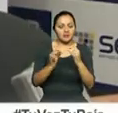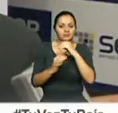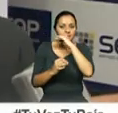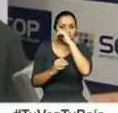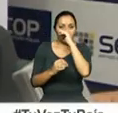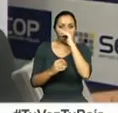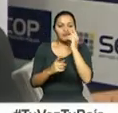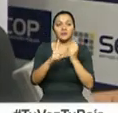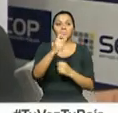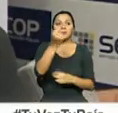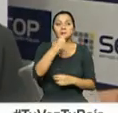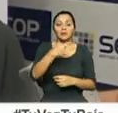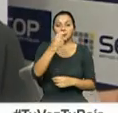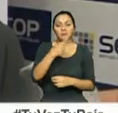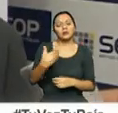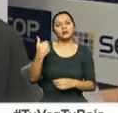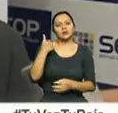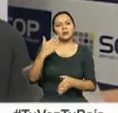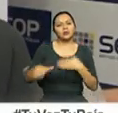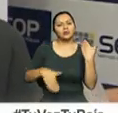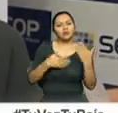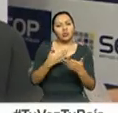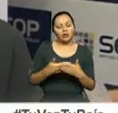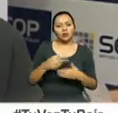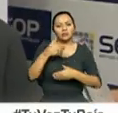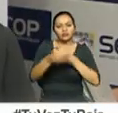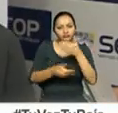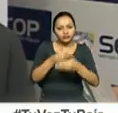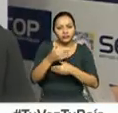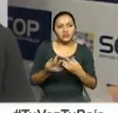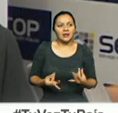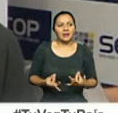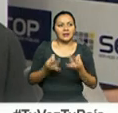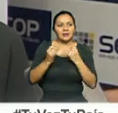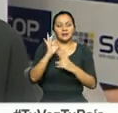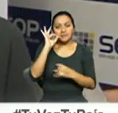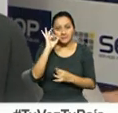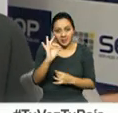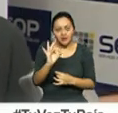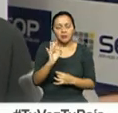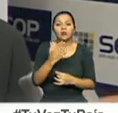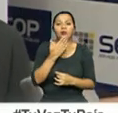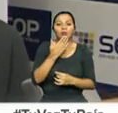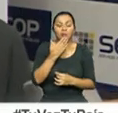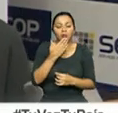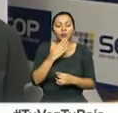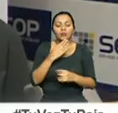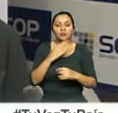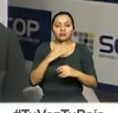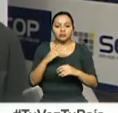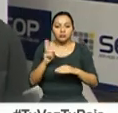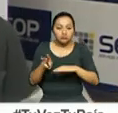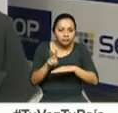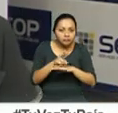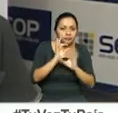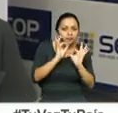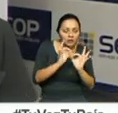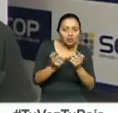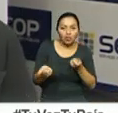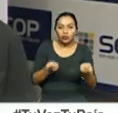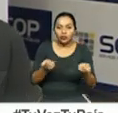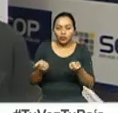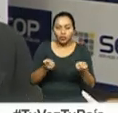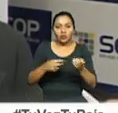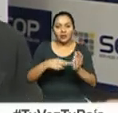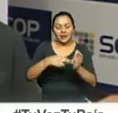Los medicamentos cuentan con todos los estándares de calidad, como son contar con registro sanitario, los elementos de control postregistro,